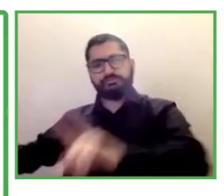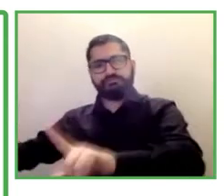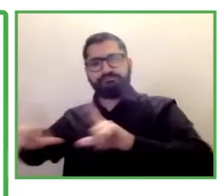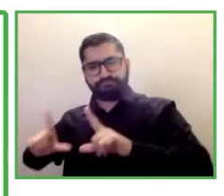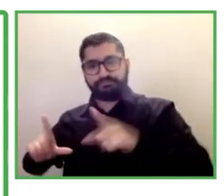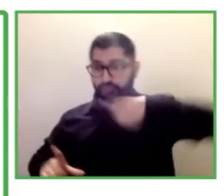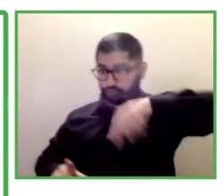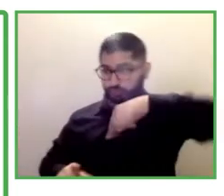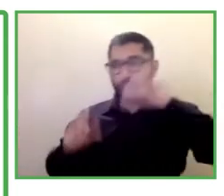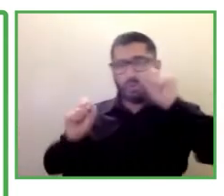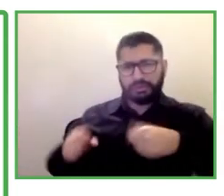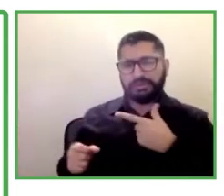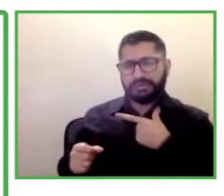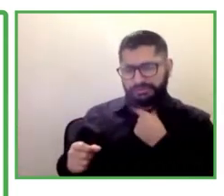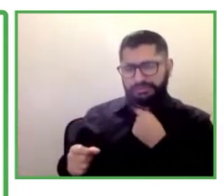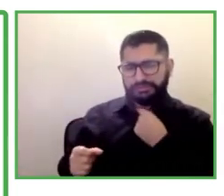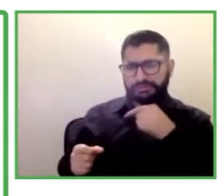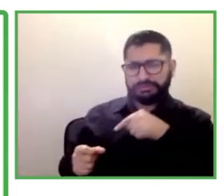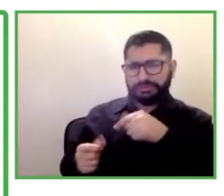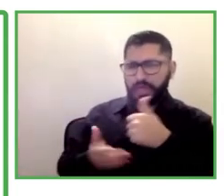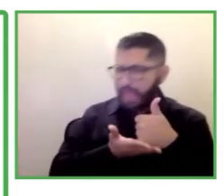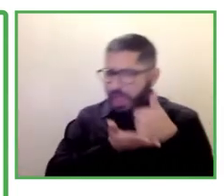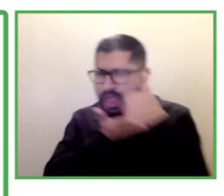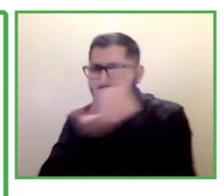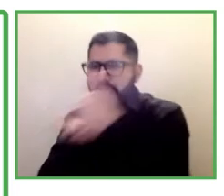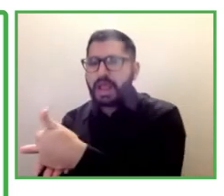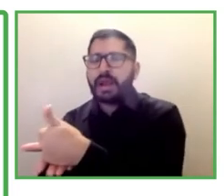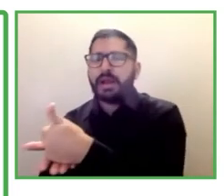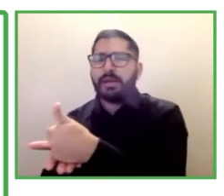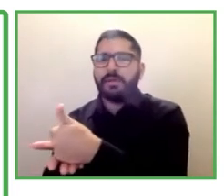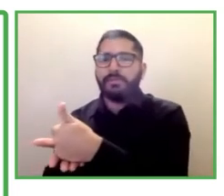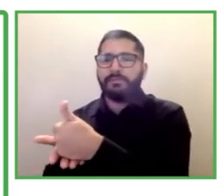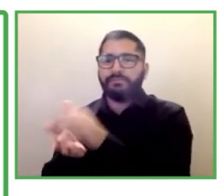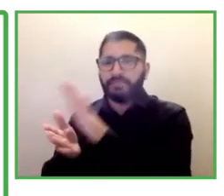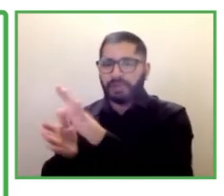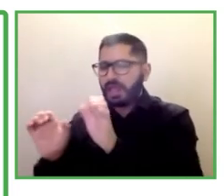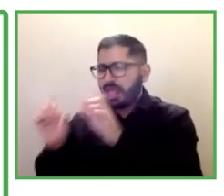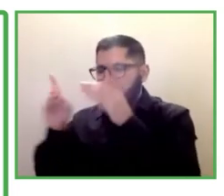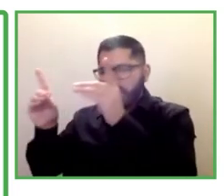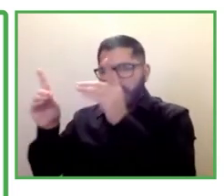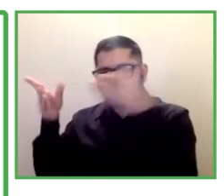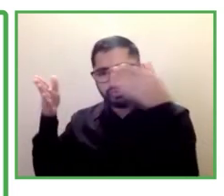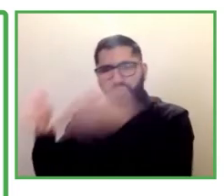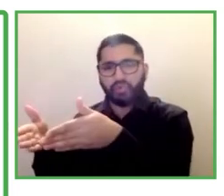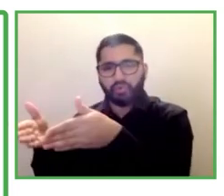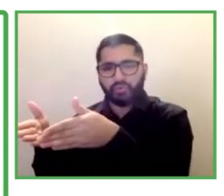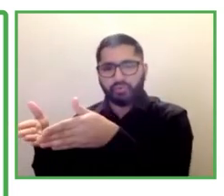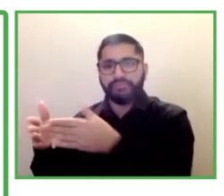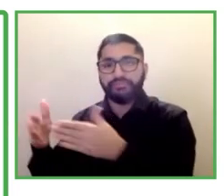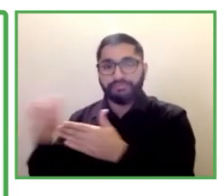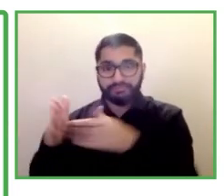a educar y formar y capacitar a la fuerza laboral con respecto a la discapacidad.